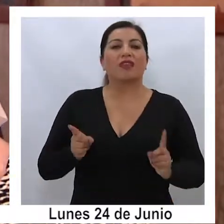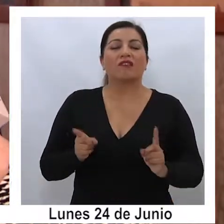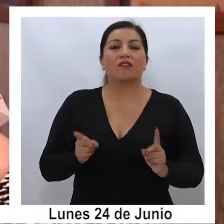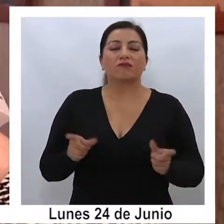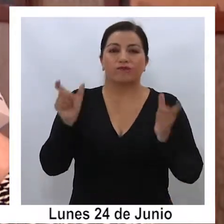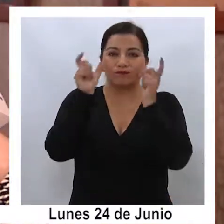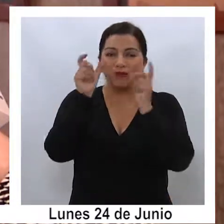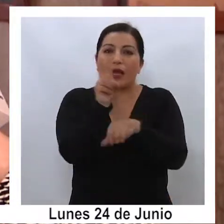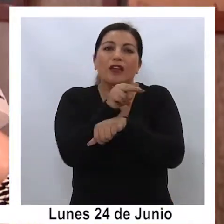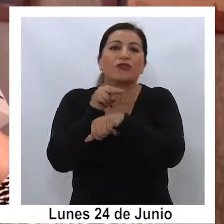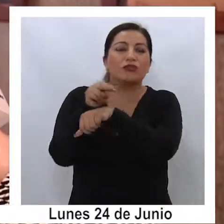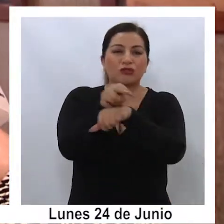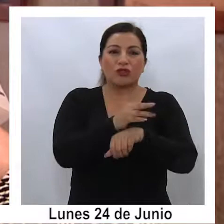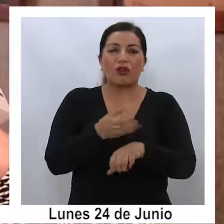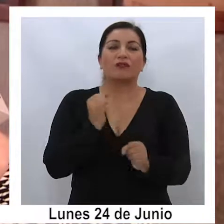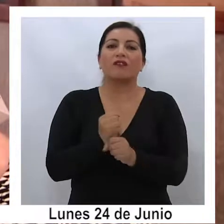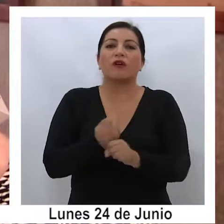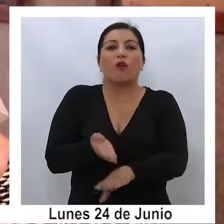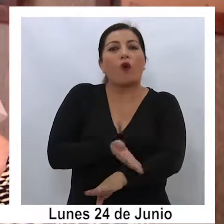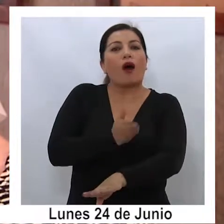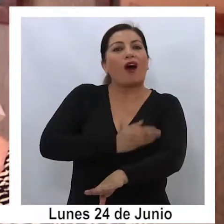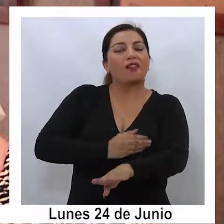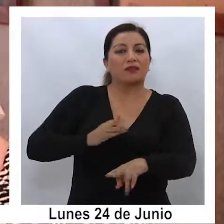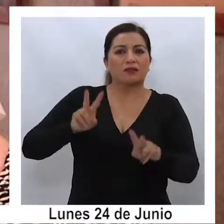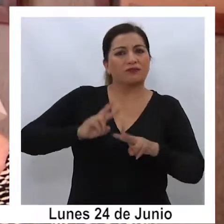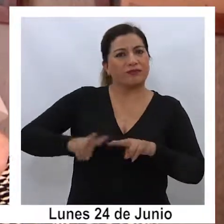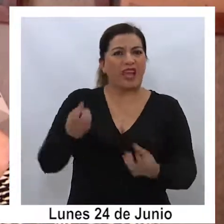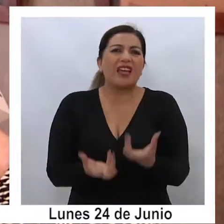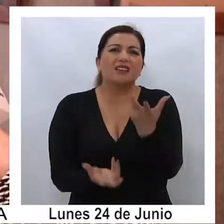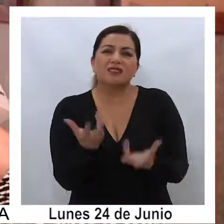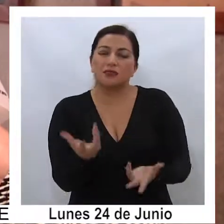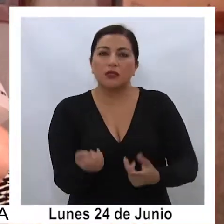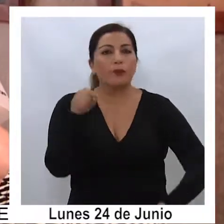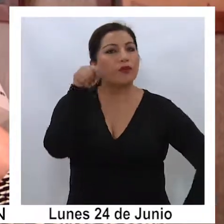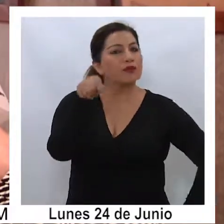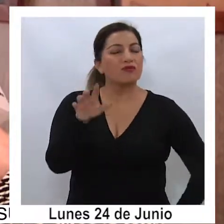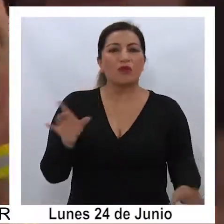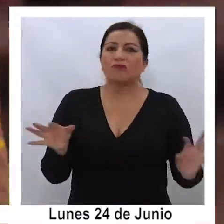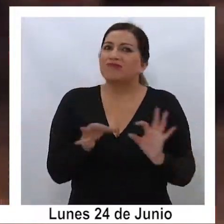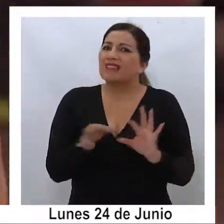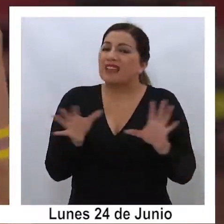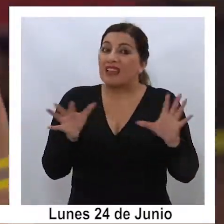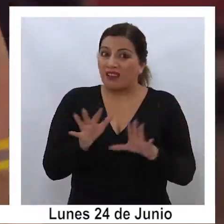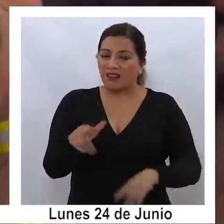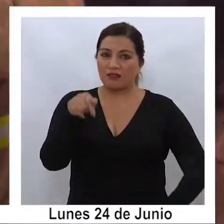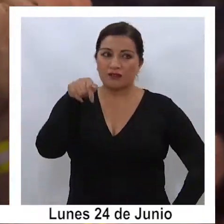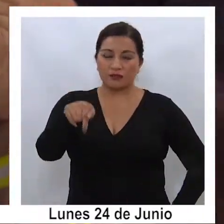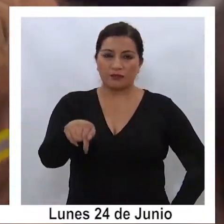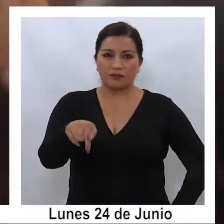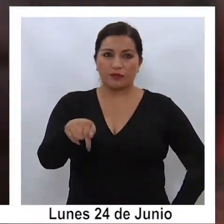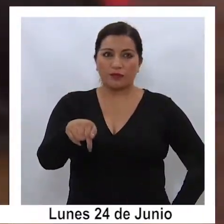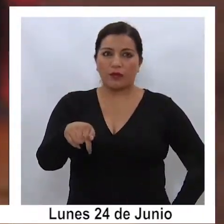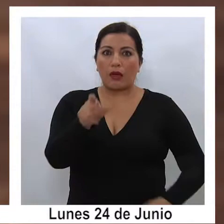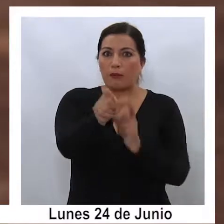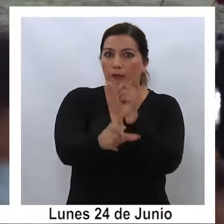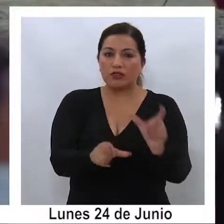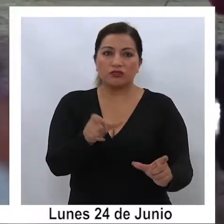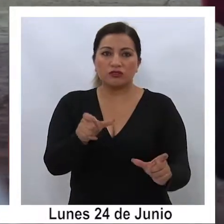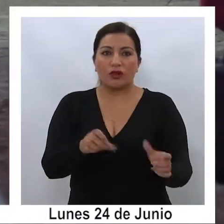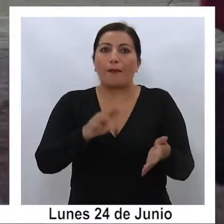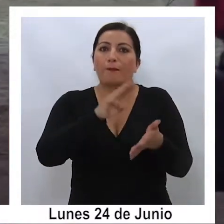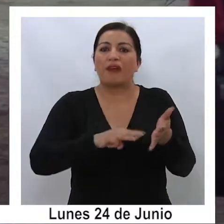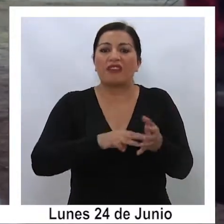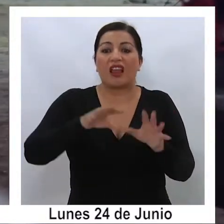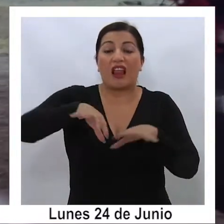los trabajos que se estaban haciendo antes del incendio, porque es sumamente grave que estaban sacando el